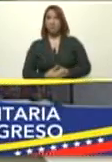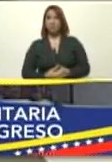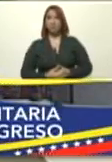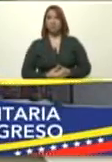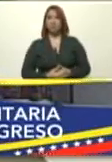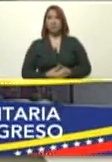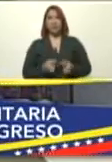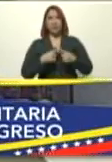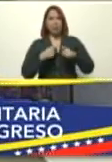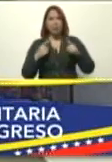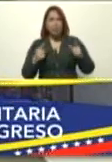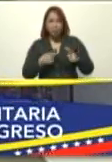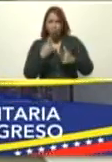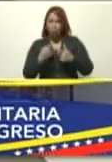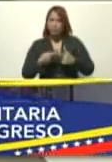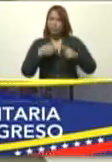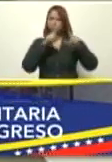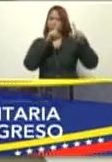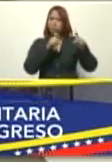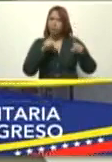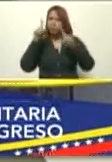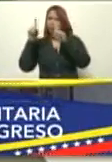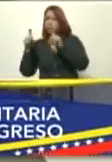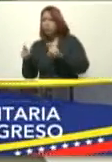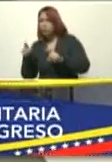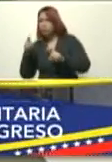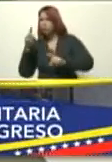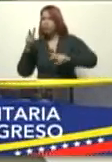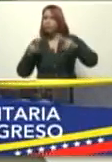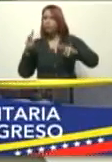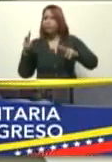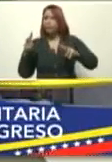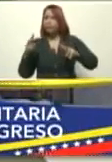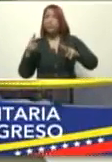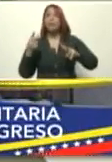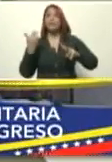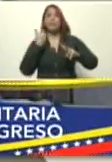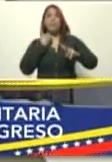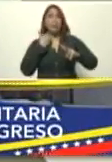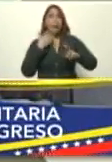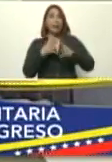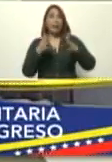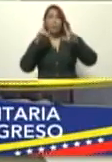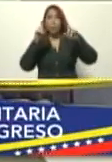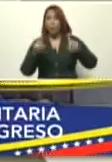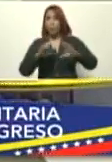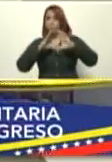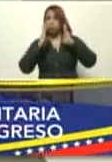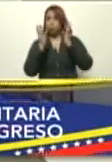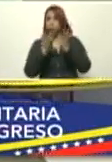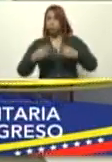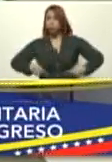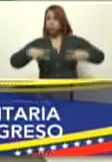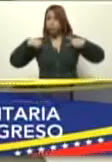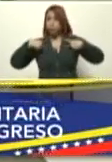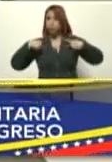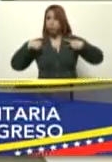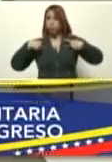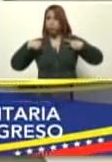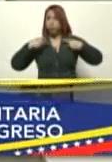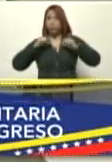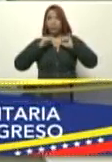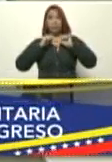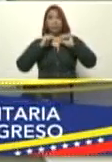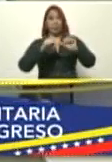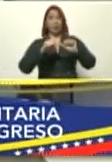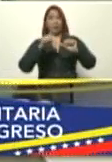Saquemos entonces prueba, porque la pandemia es una gran prueba para la humanidad. Ahí queda, como dicen, la